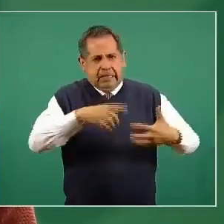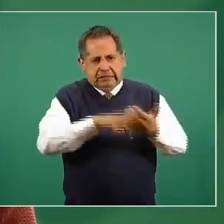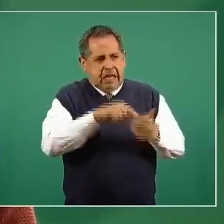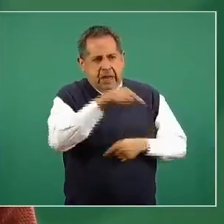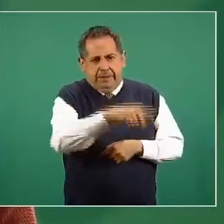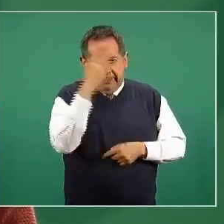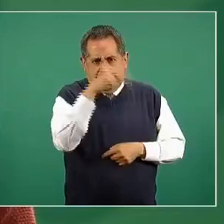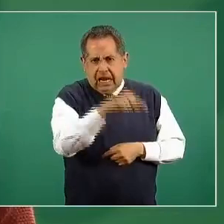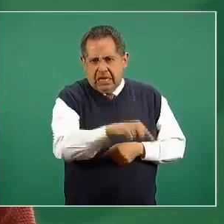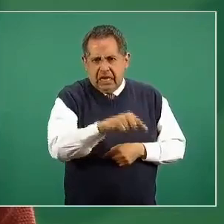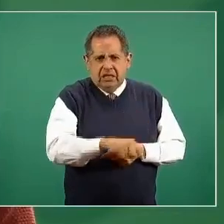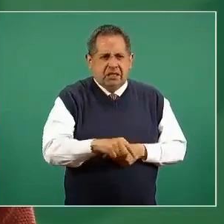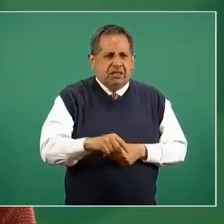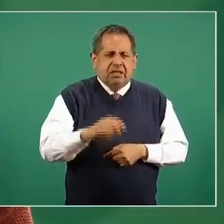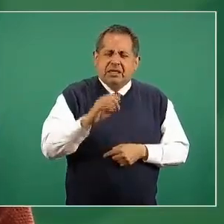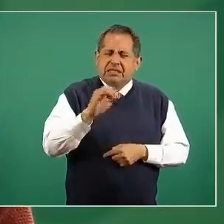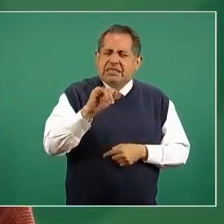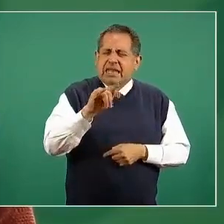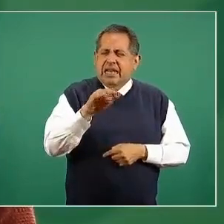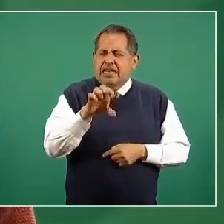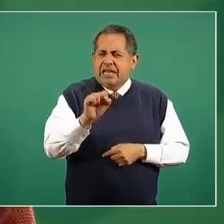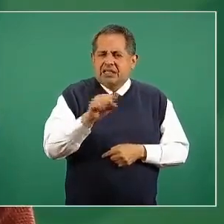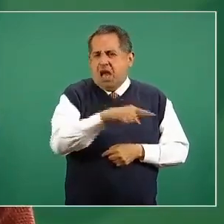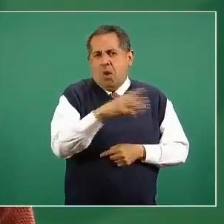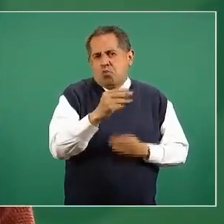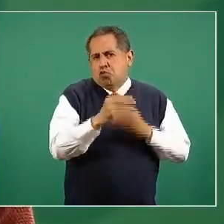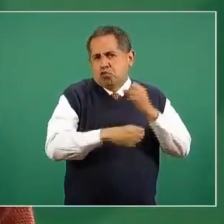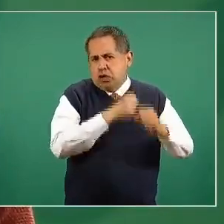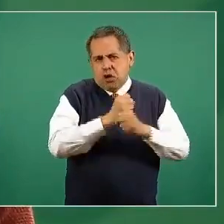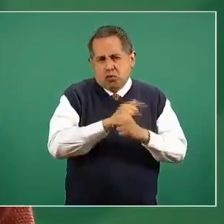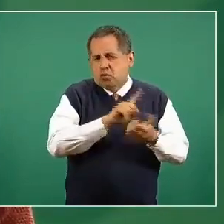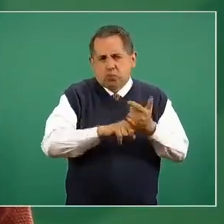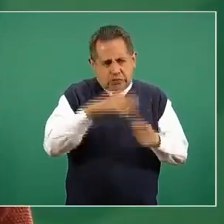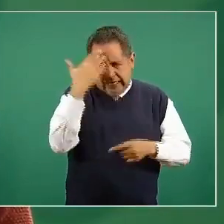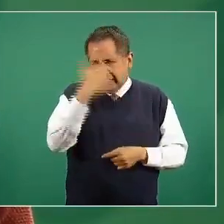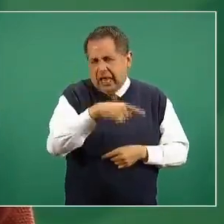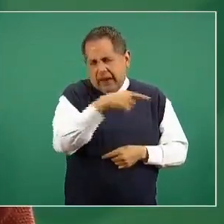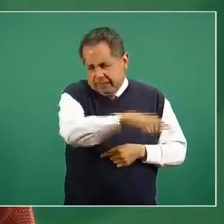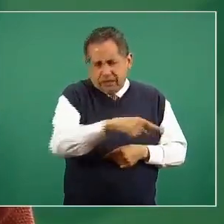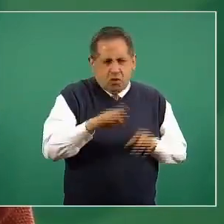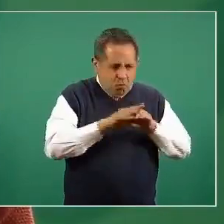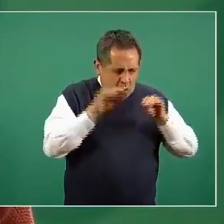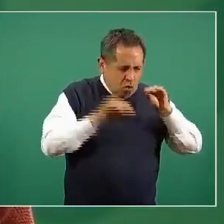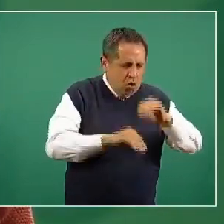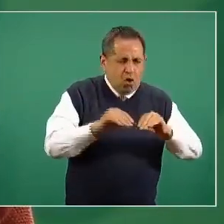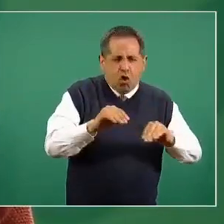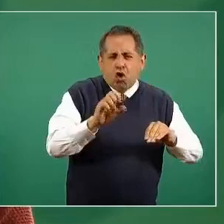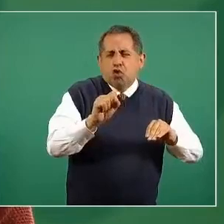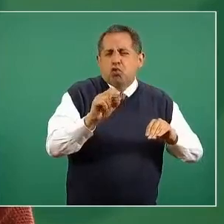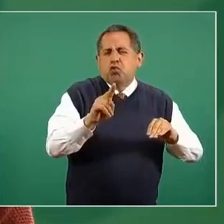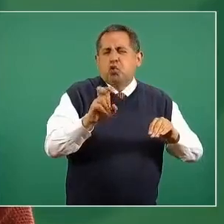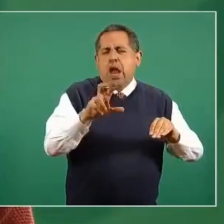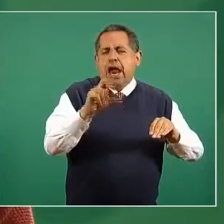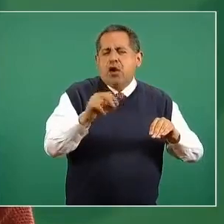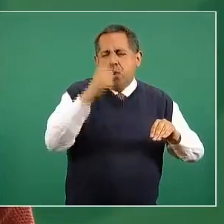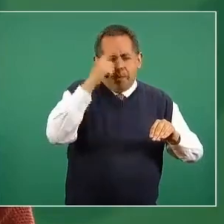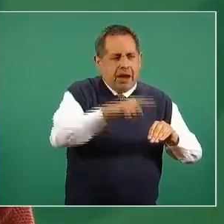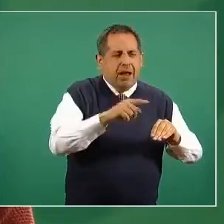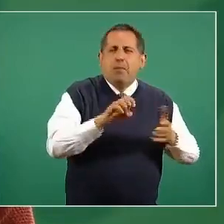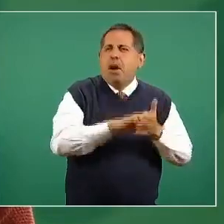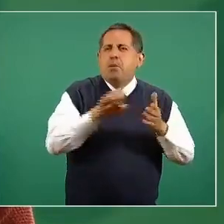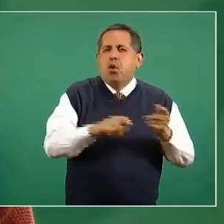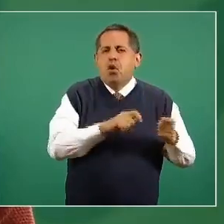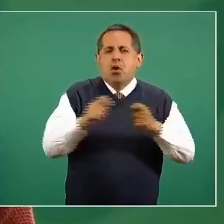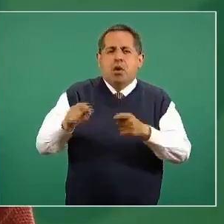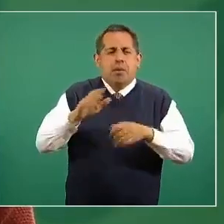mexicana, Silanes, que lleva muchos años trabajando en este tipo de sueros, por ejemplo, para la respuesta terapéutica a